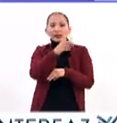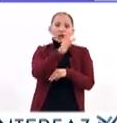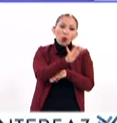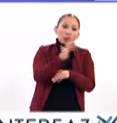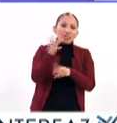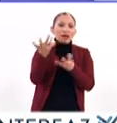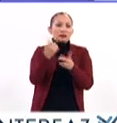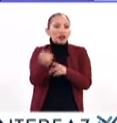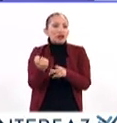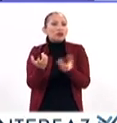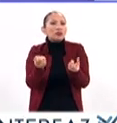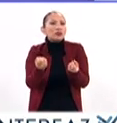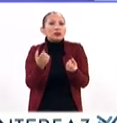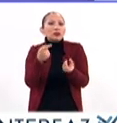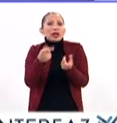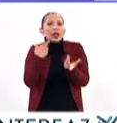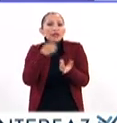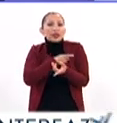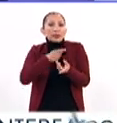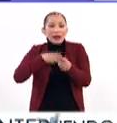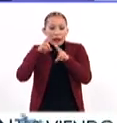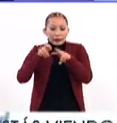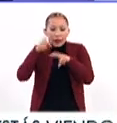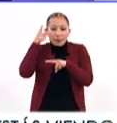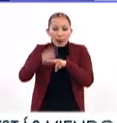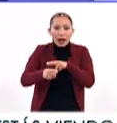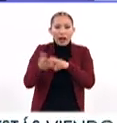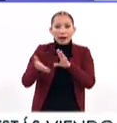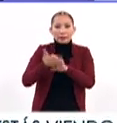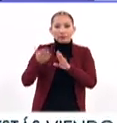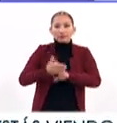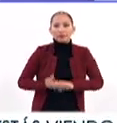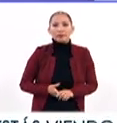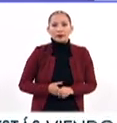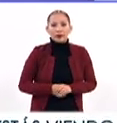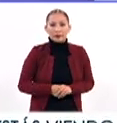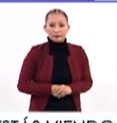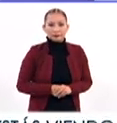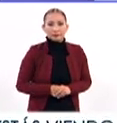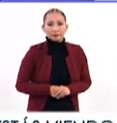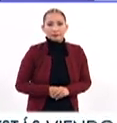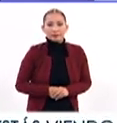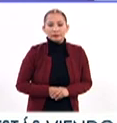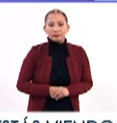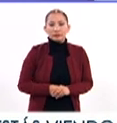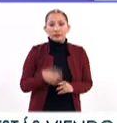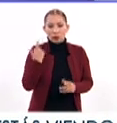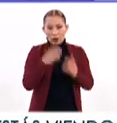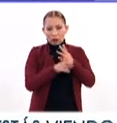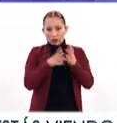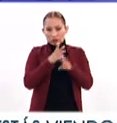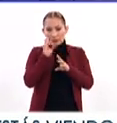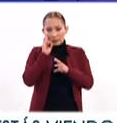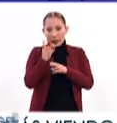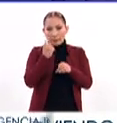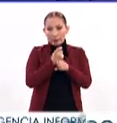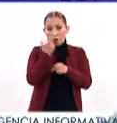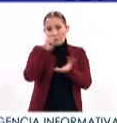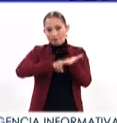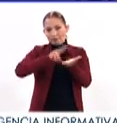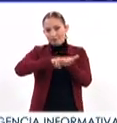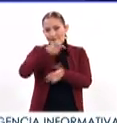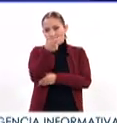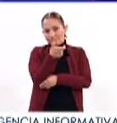100. ¿Qué se tiene que analizar para poder llegar? No es tan fácil. No, pues los factores que juegan ahí son, una, el costo,